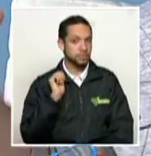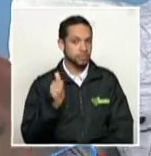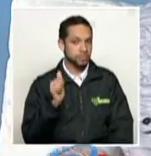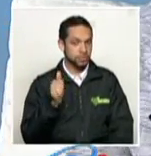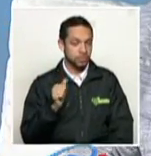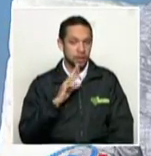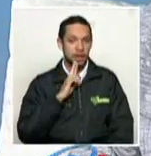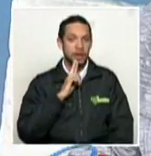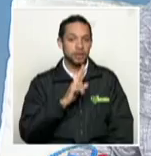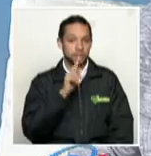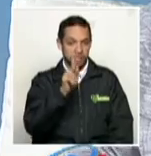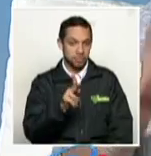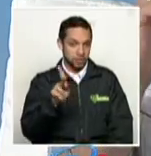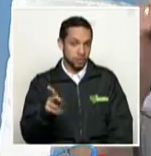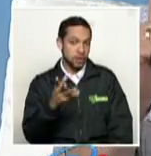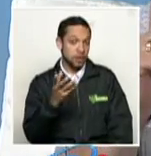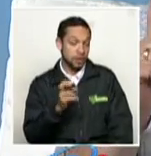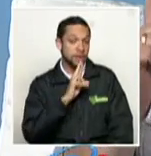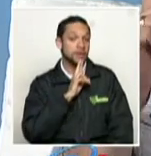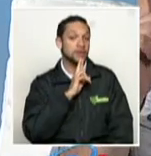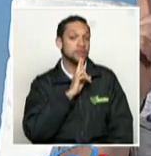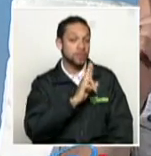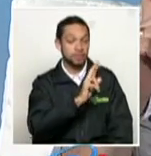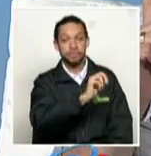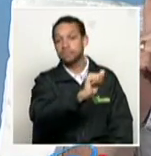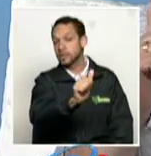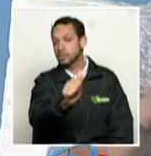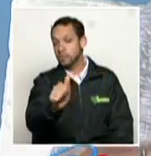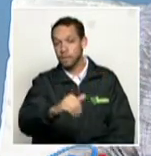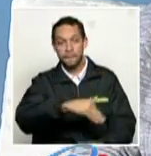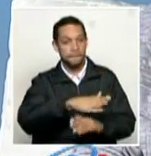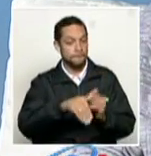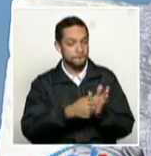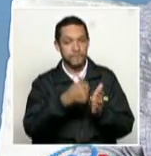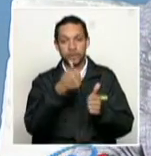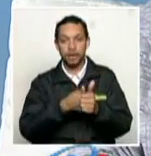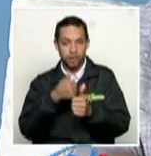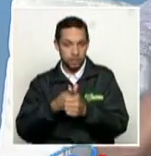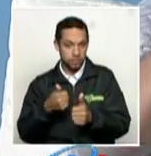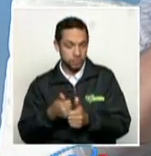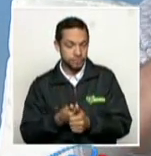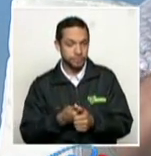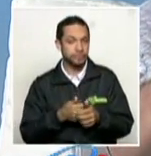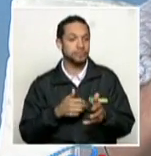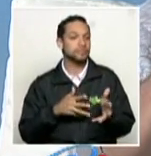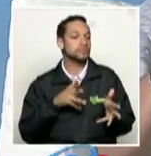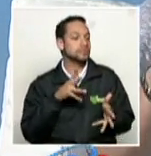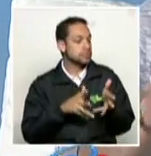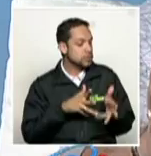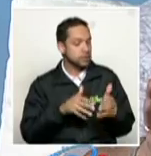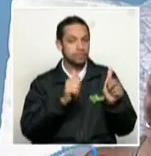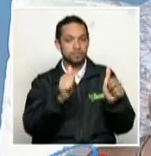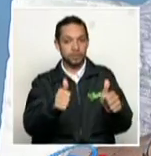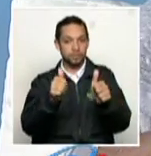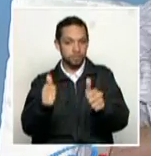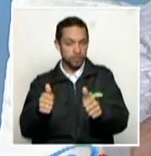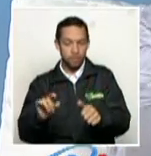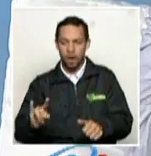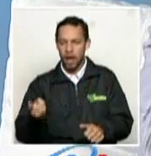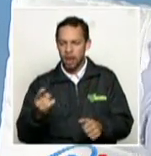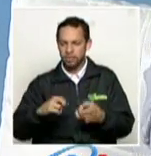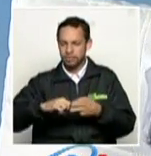respuesta para muchas personas, aunque todos somos seres individuales. Que a pesar de que yo tenga un